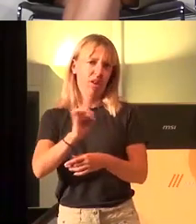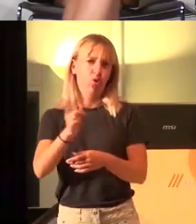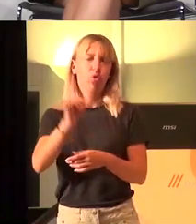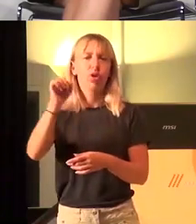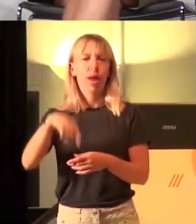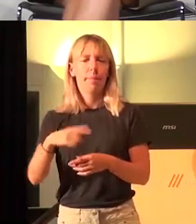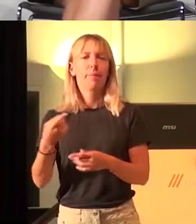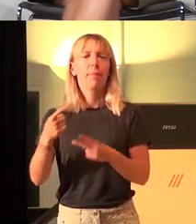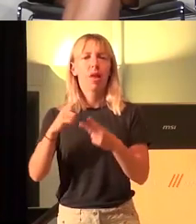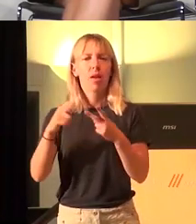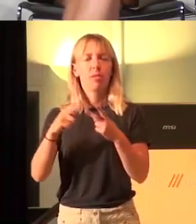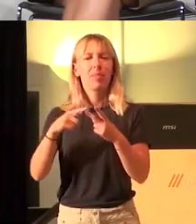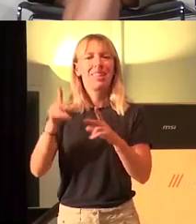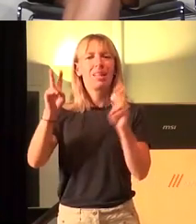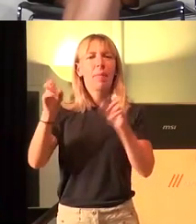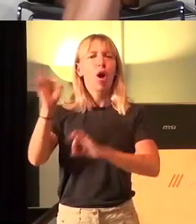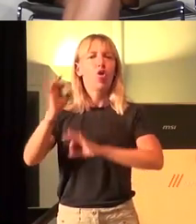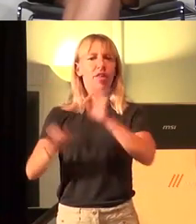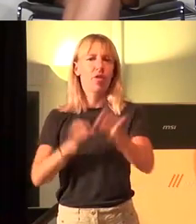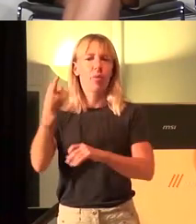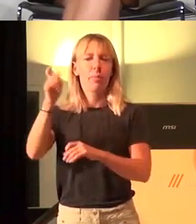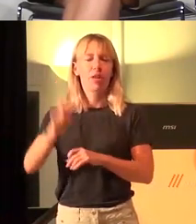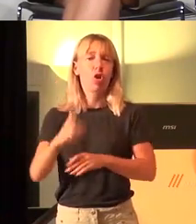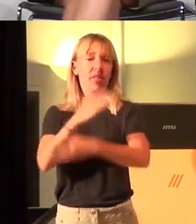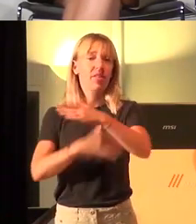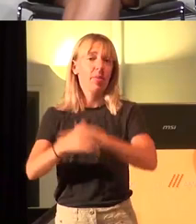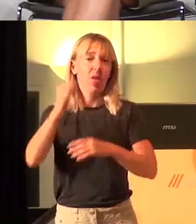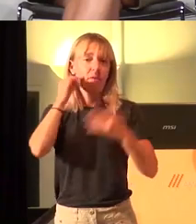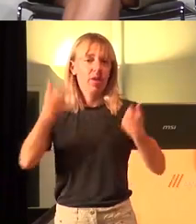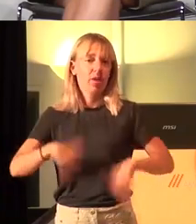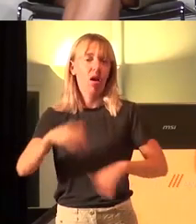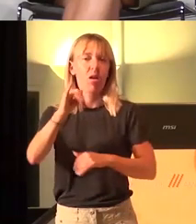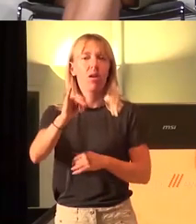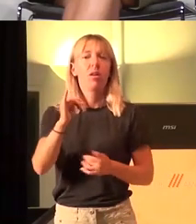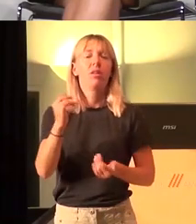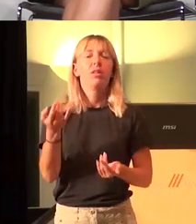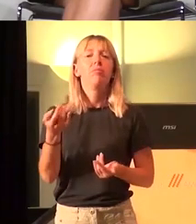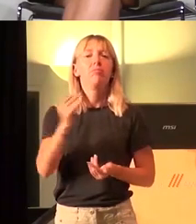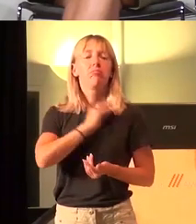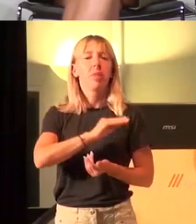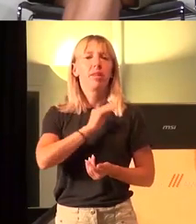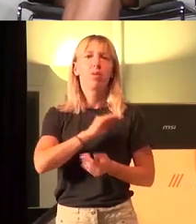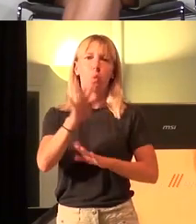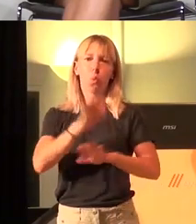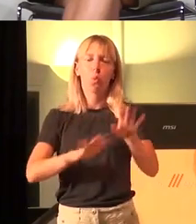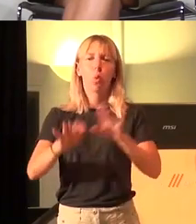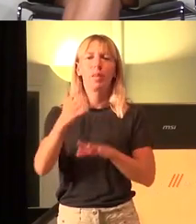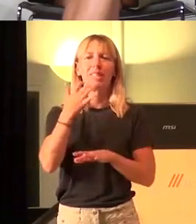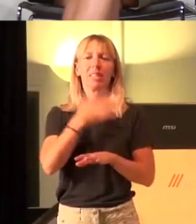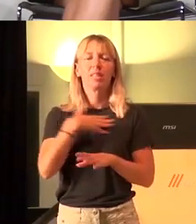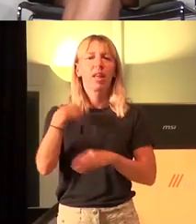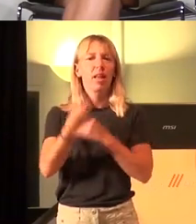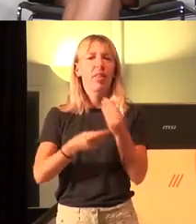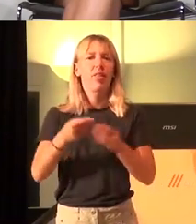sino la cuestión organizativa. En el caso de una persona con discapacidad física, pues es bastante compleja, ¿no? Cuando uno quiere